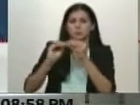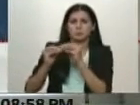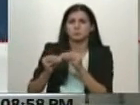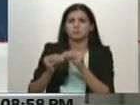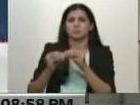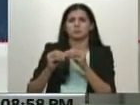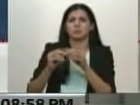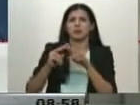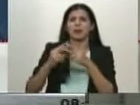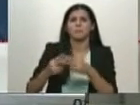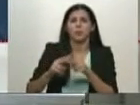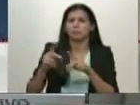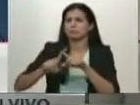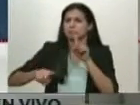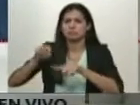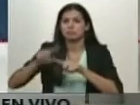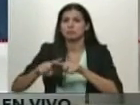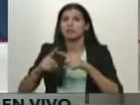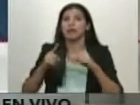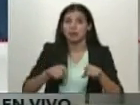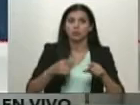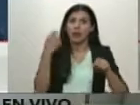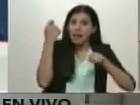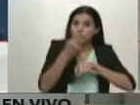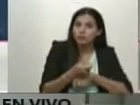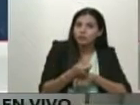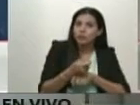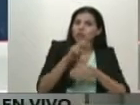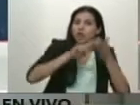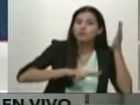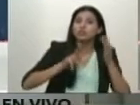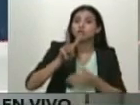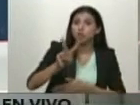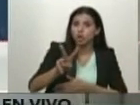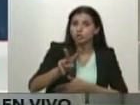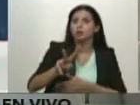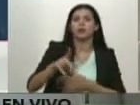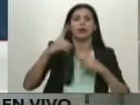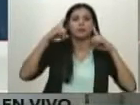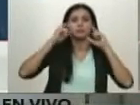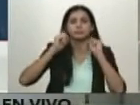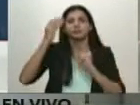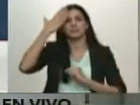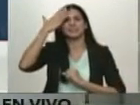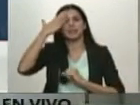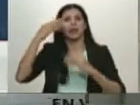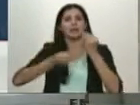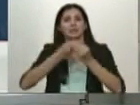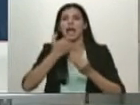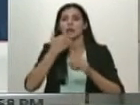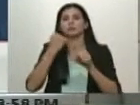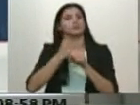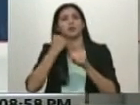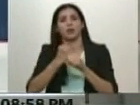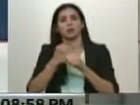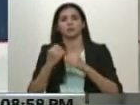de ahí van a salir, bueno, con un arte, un oficio y un